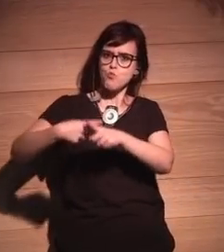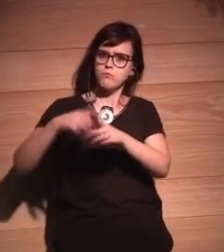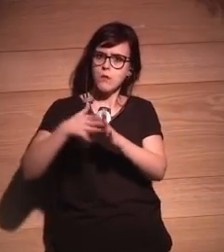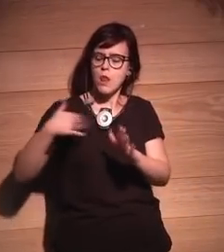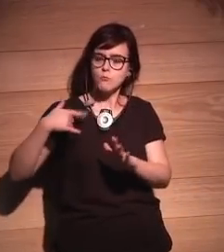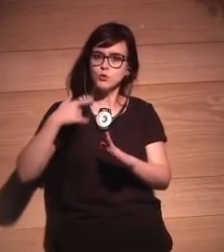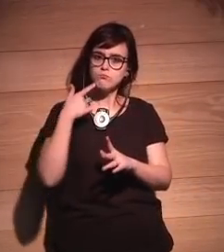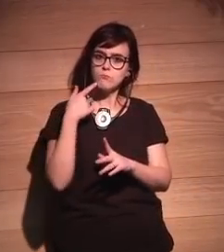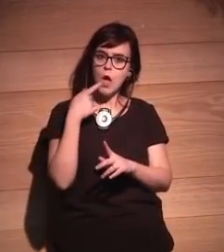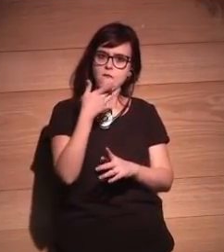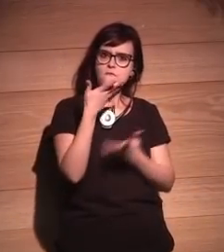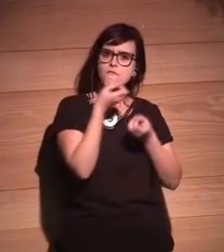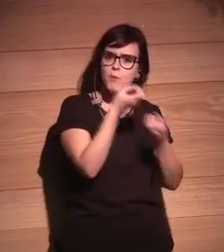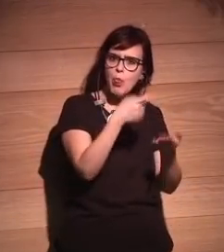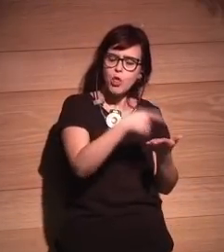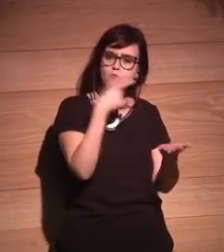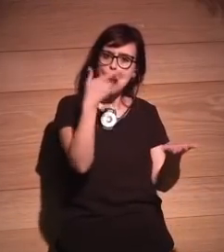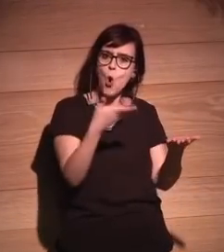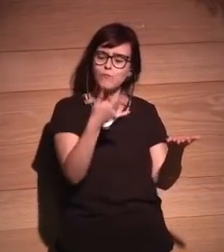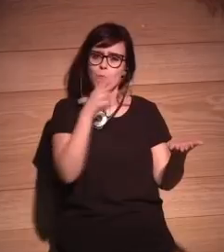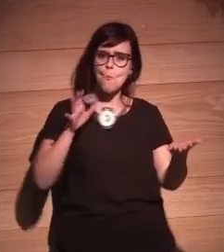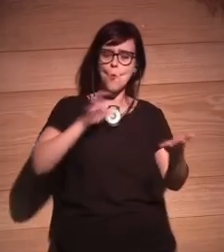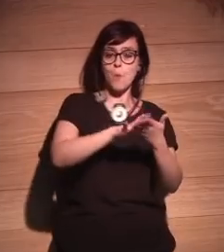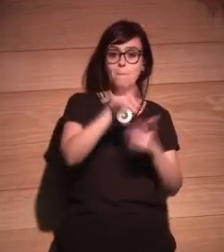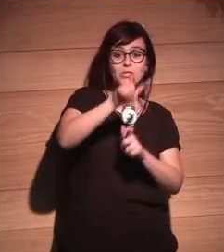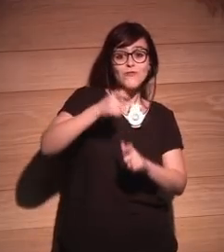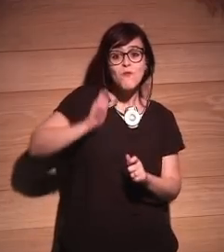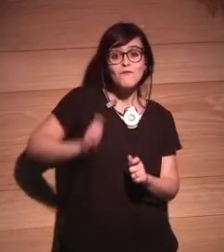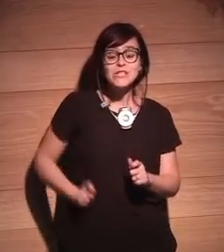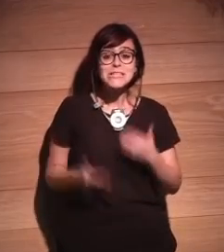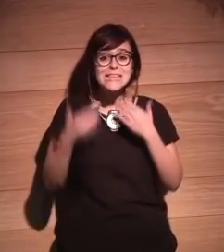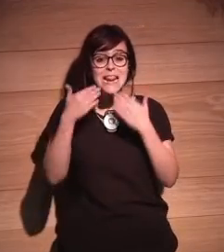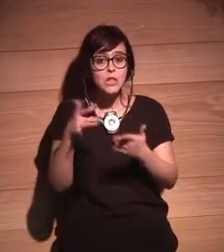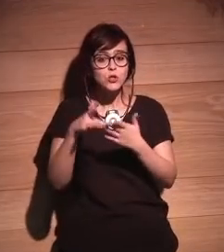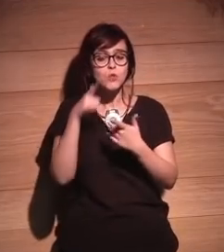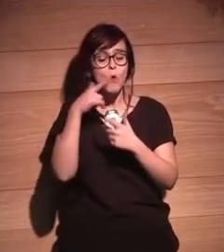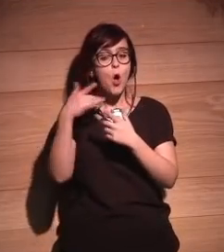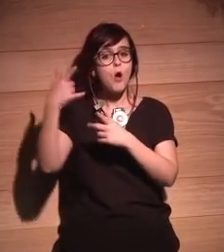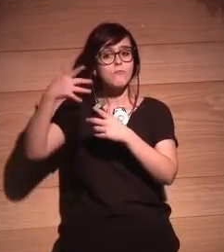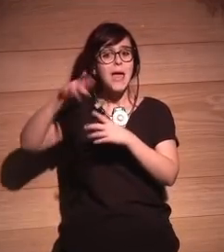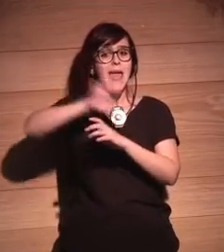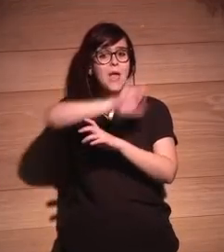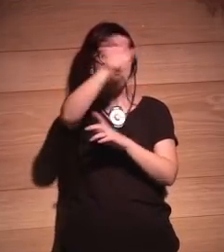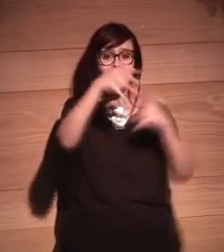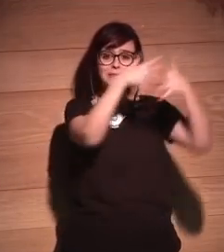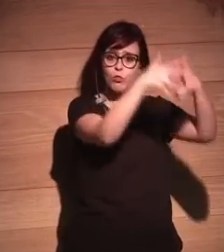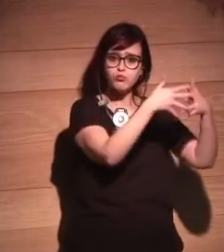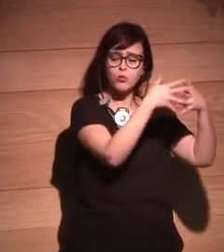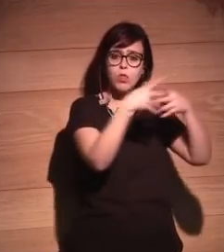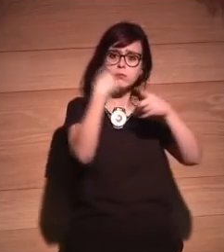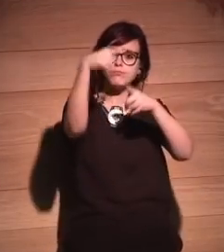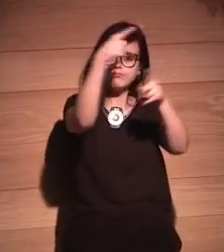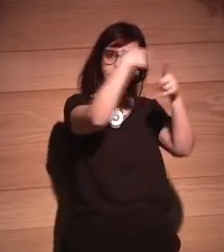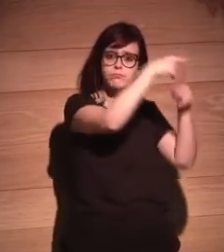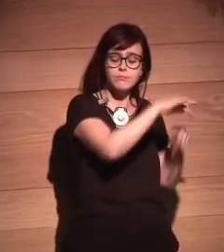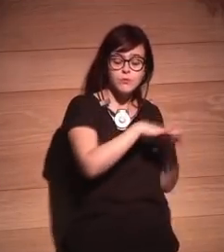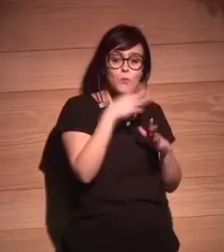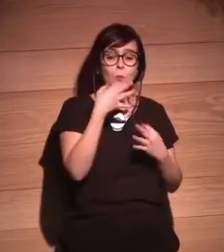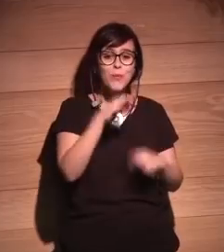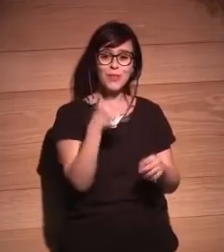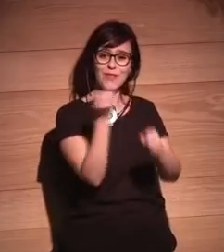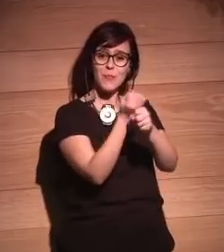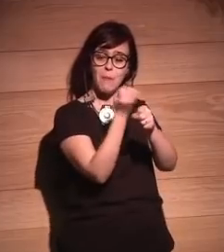De repente, con personas muy profesionales que estaban en diferentes lugares, en Europa, en Estados Unidos, podía realizarse